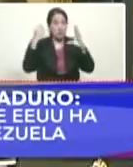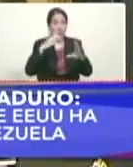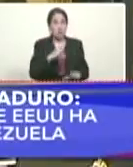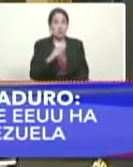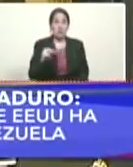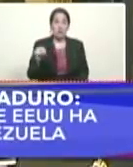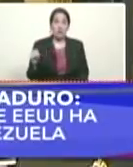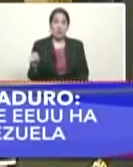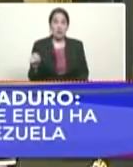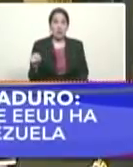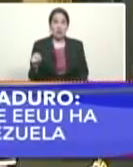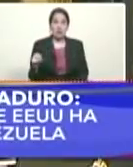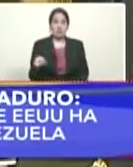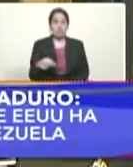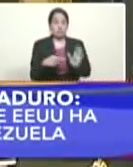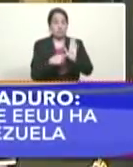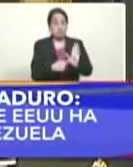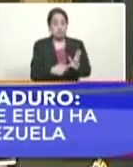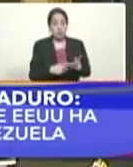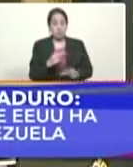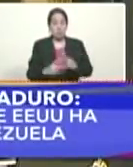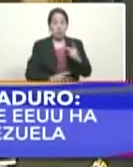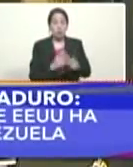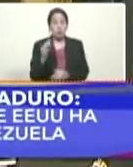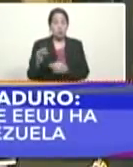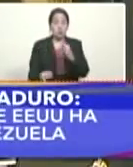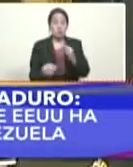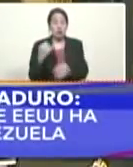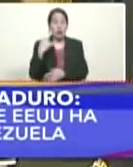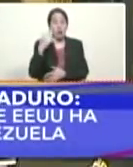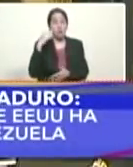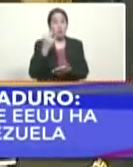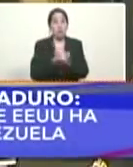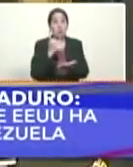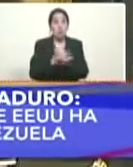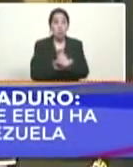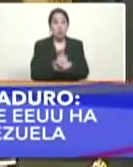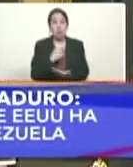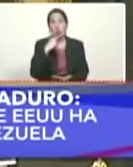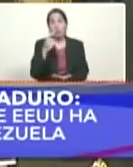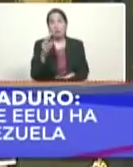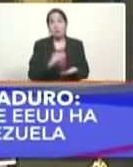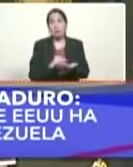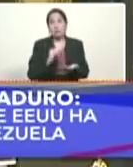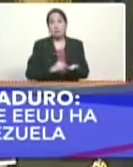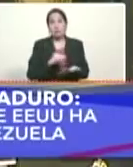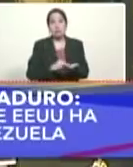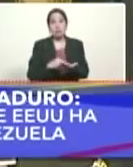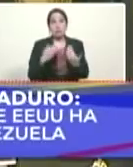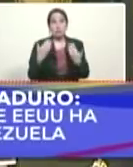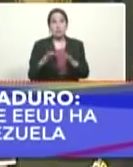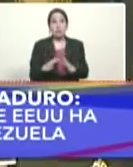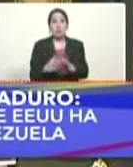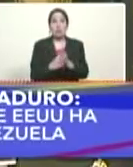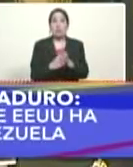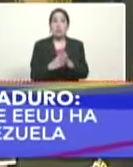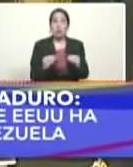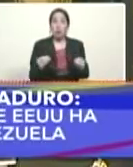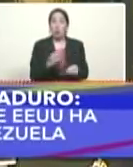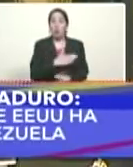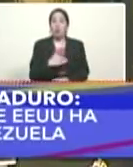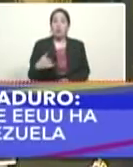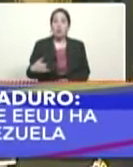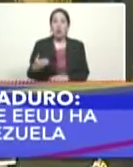es lo que está en el proceso judicial están las pruebas yo lo he dicho mil veces y quiero justo compartir con ustedes para que ustedes vean